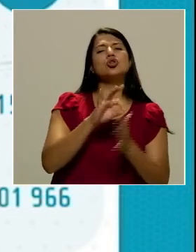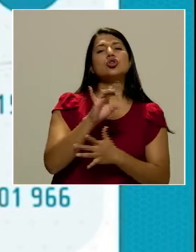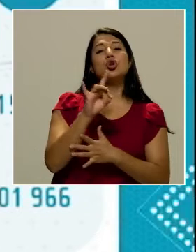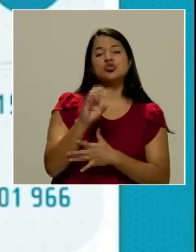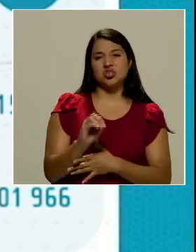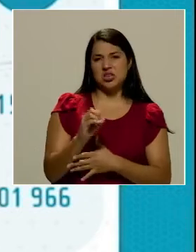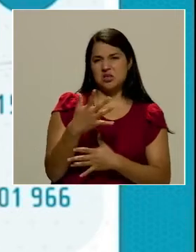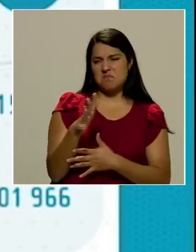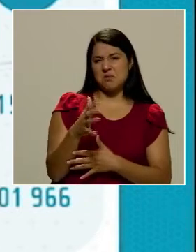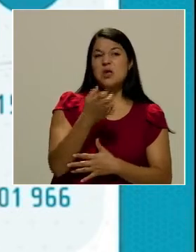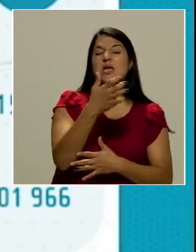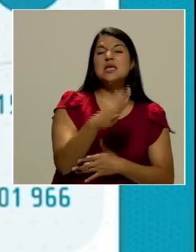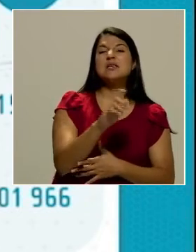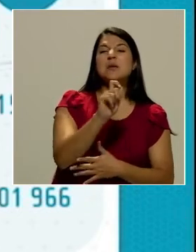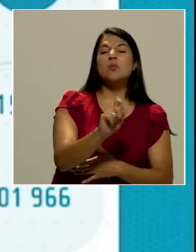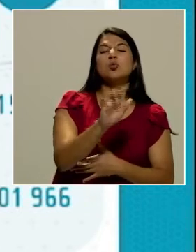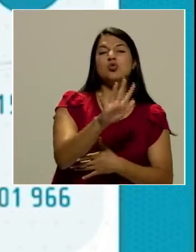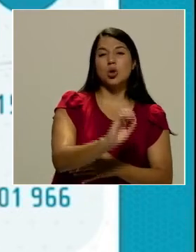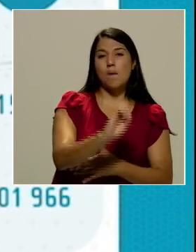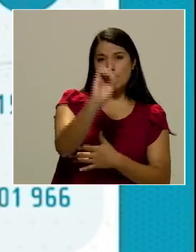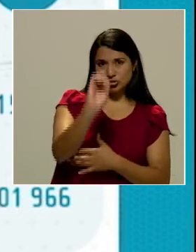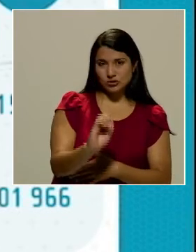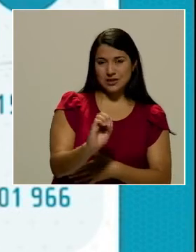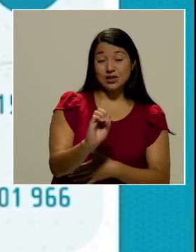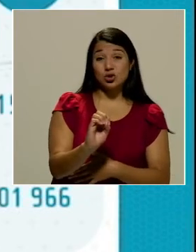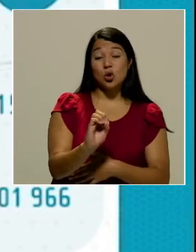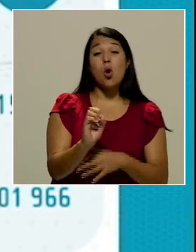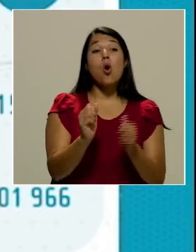de 15,5% con una población de